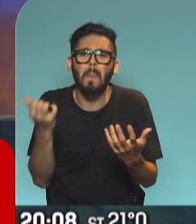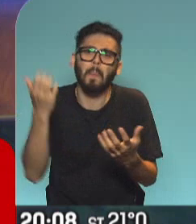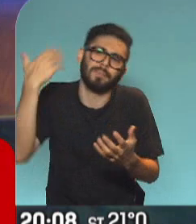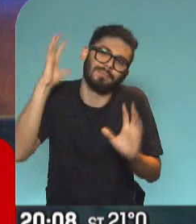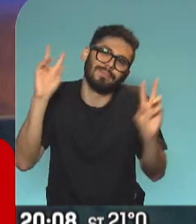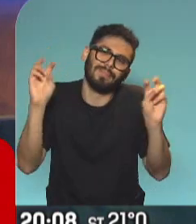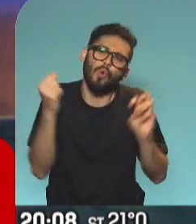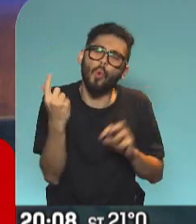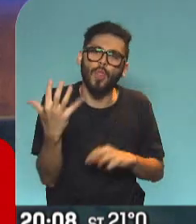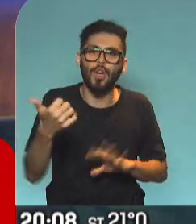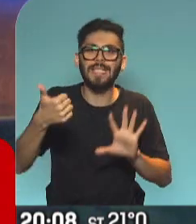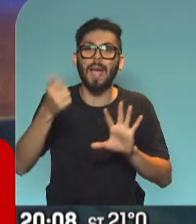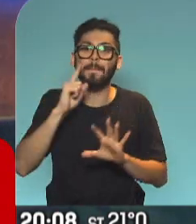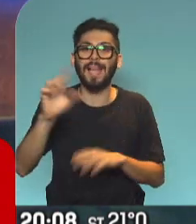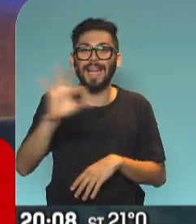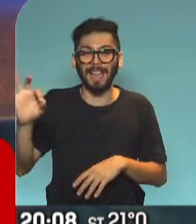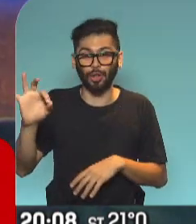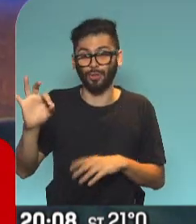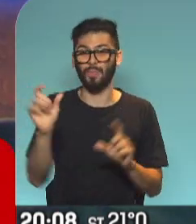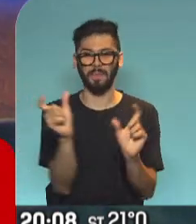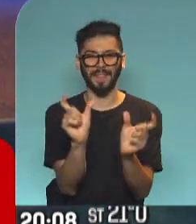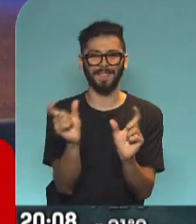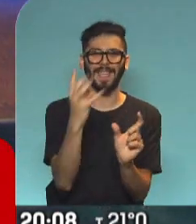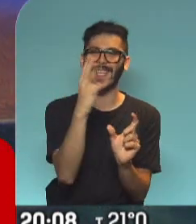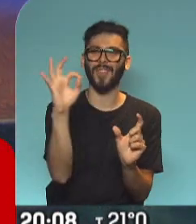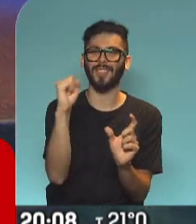6.500, o sea, una diferencia ahí de 400 pesos. Y en marzo,